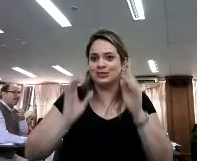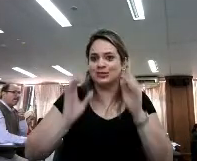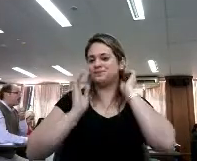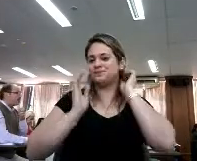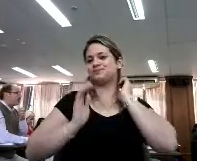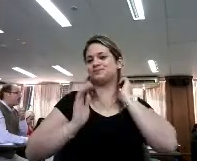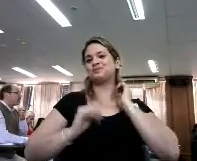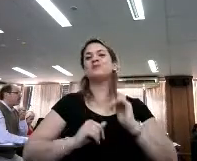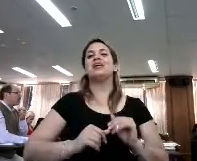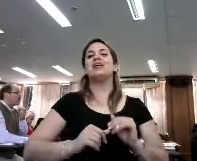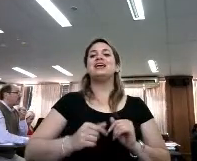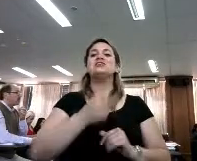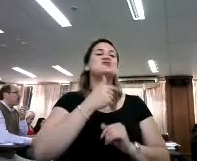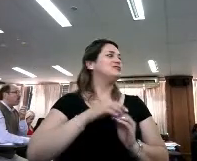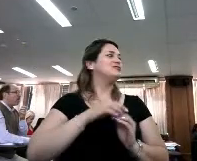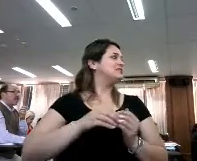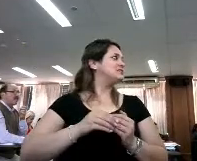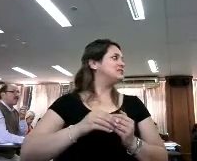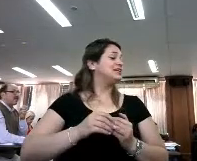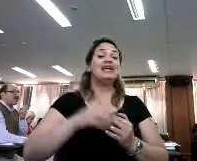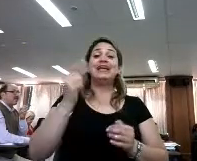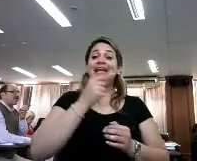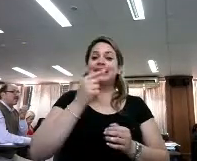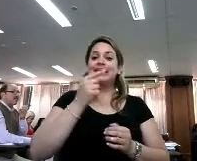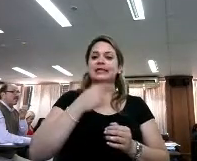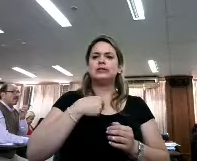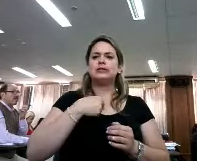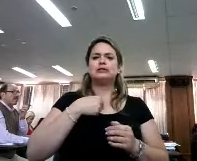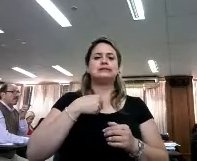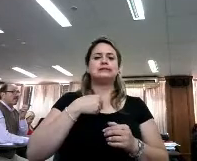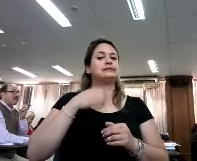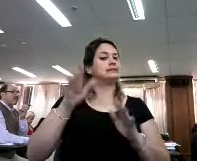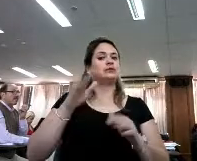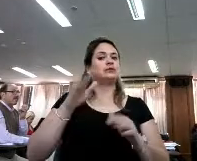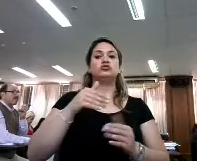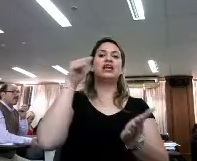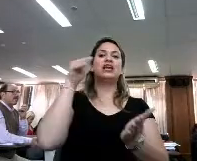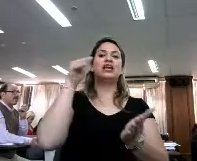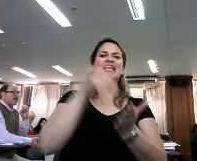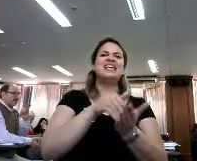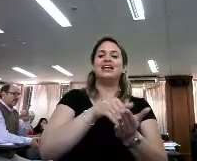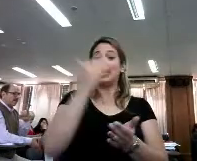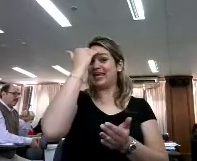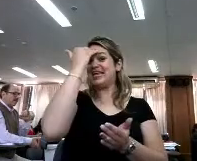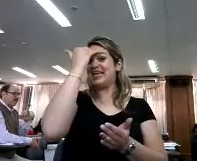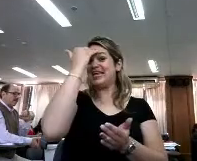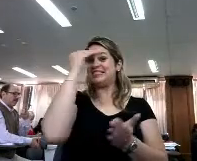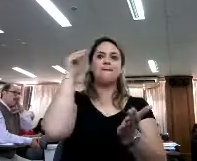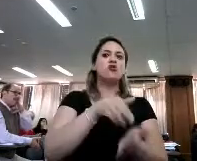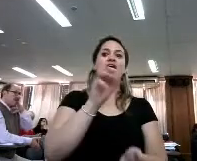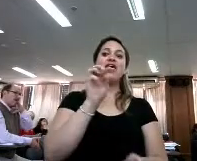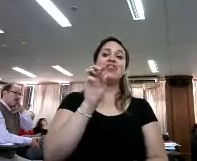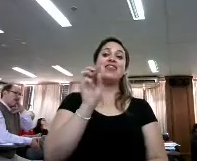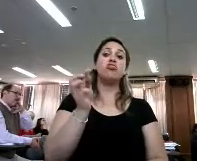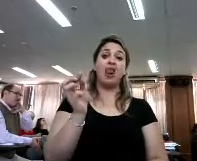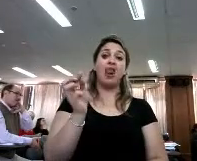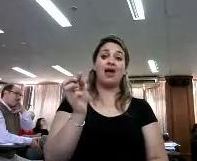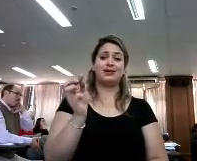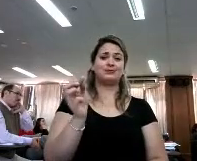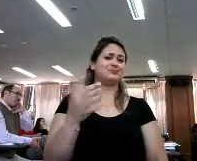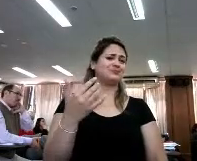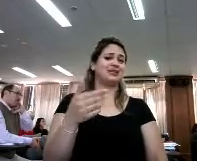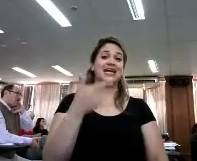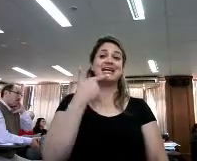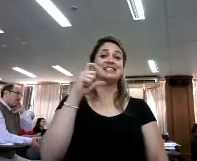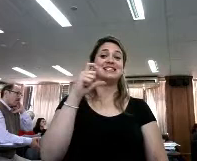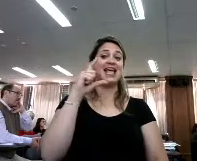Esta fue una situación que generó una demanda de más de 15 millones de dólares de esta editorial a